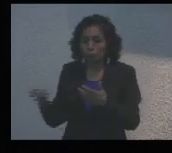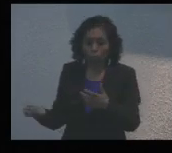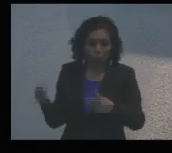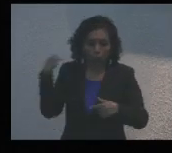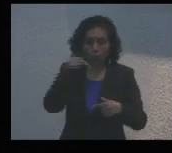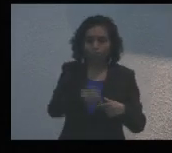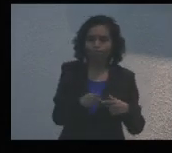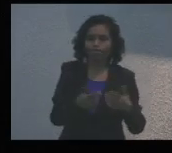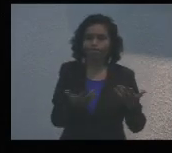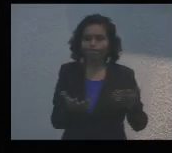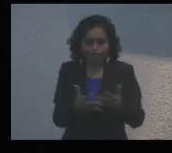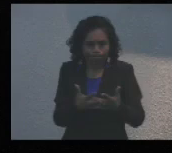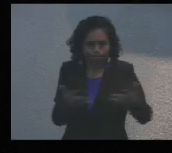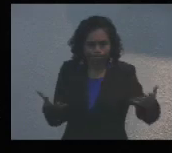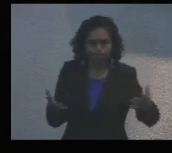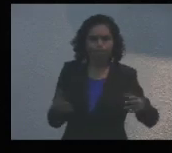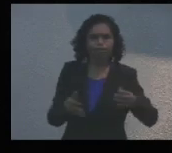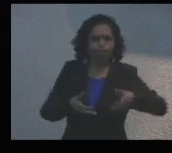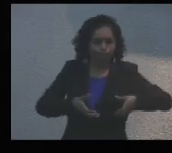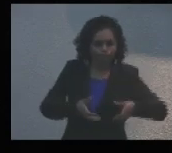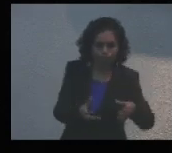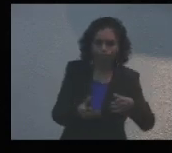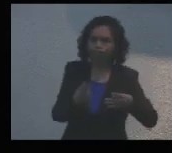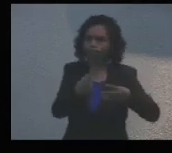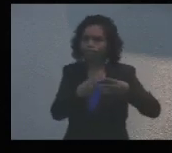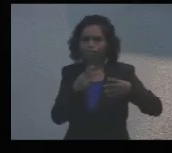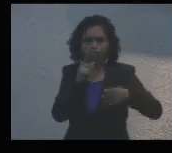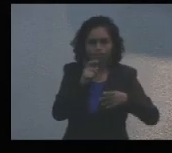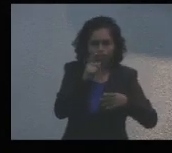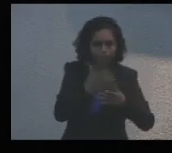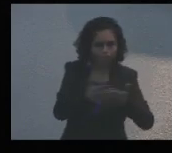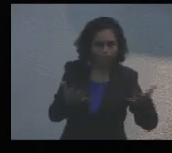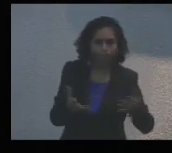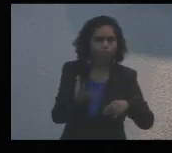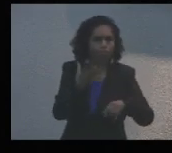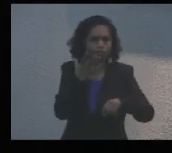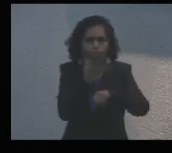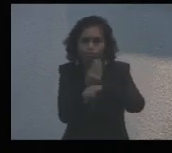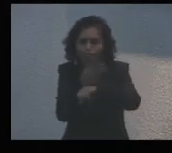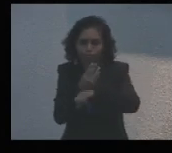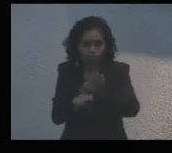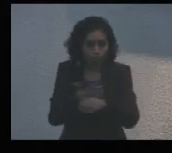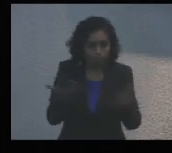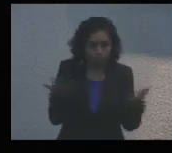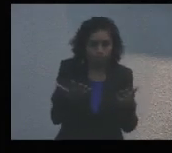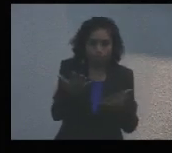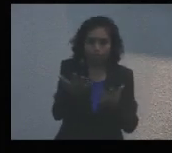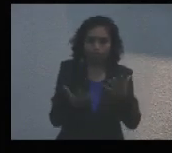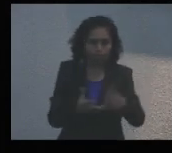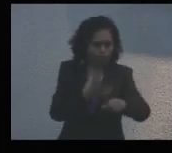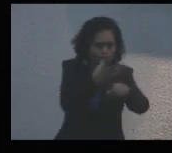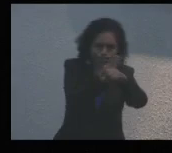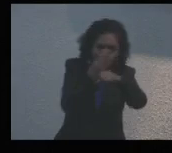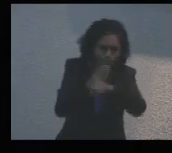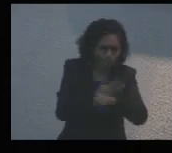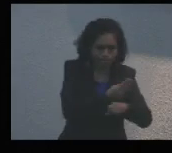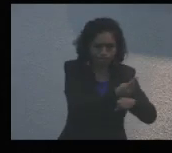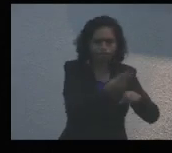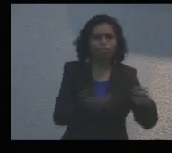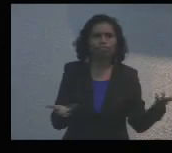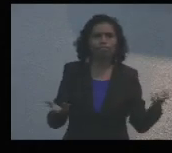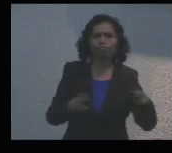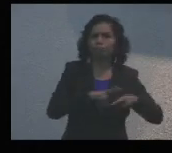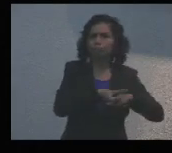pública, con respaldo del Gobierno federal, que se está preparando, ejecutando, concluyendo desde el Tren